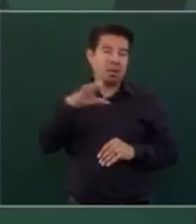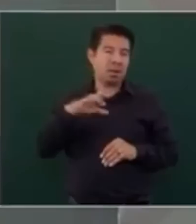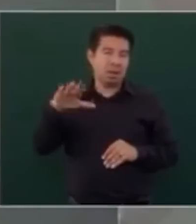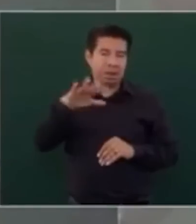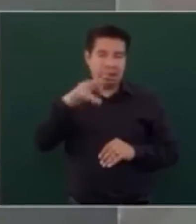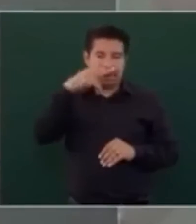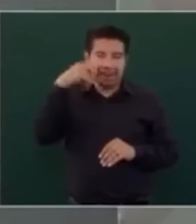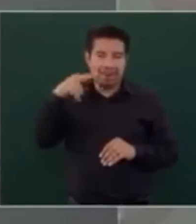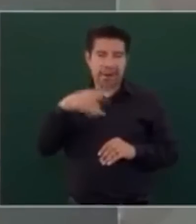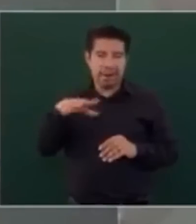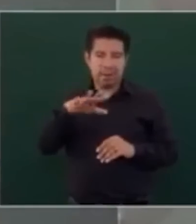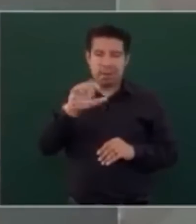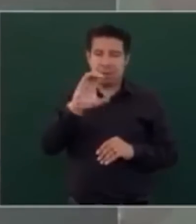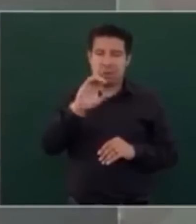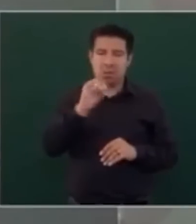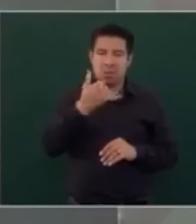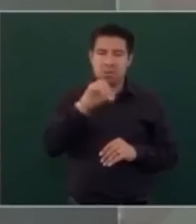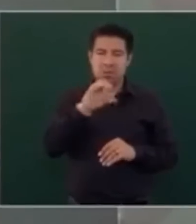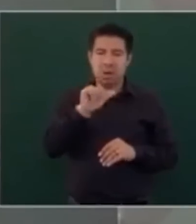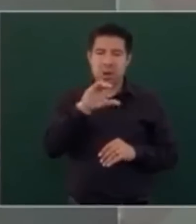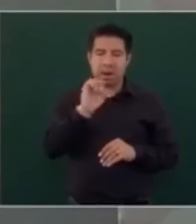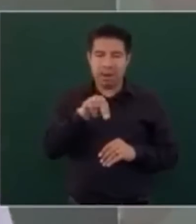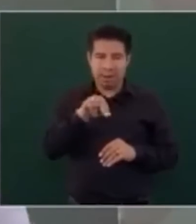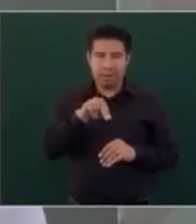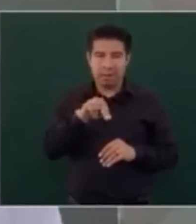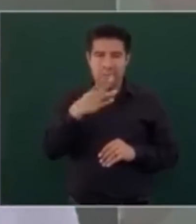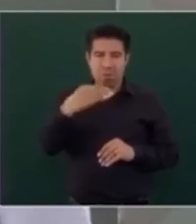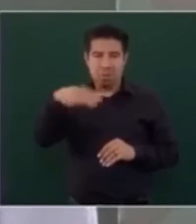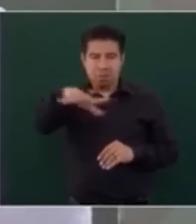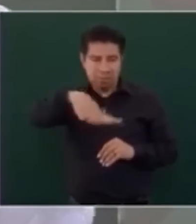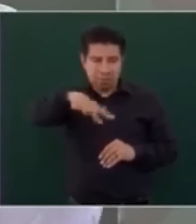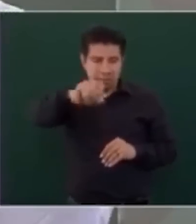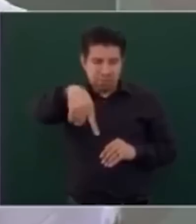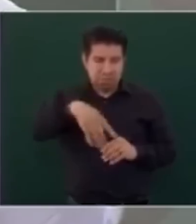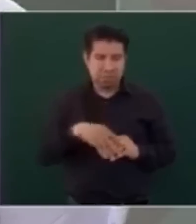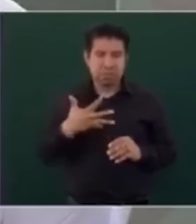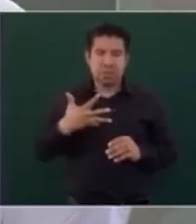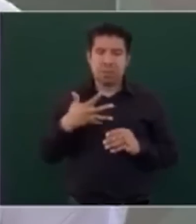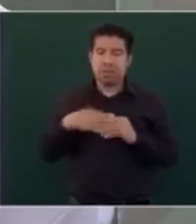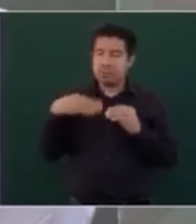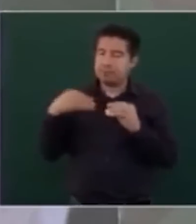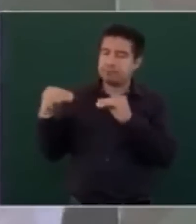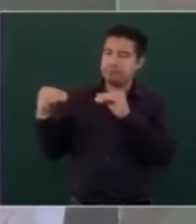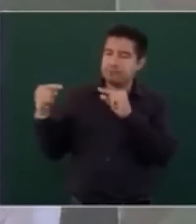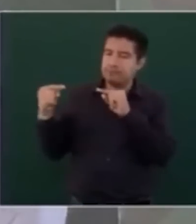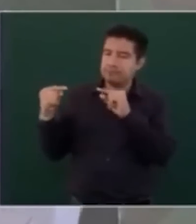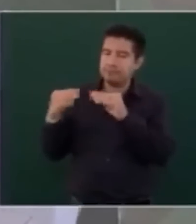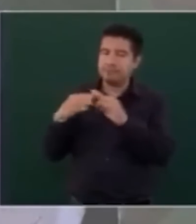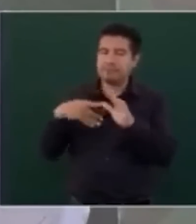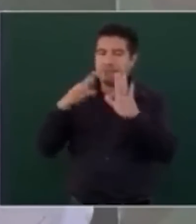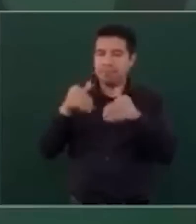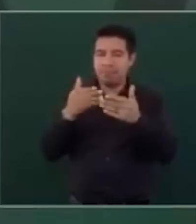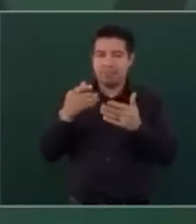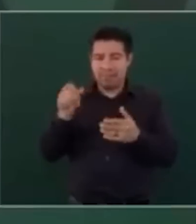siempre me gusta poner el caso de Cuadri en debate, no por